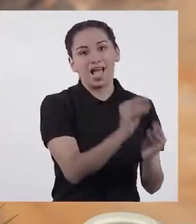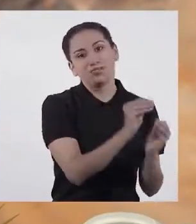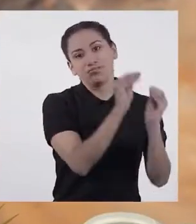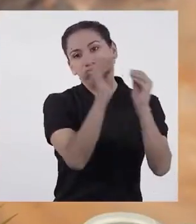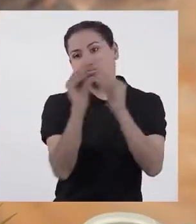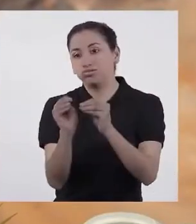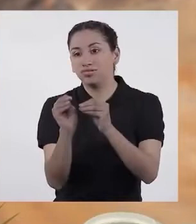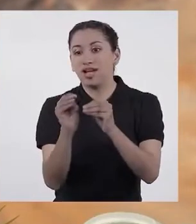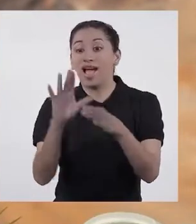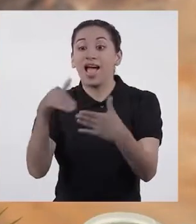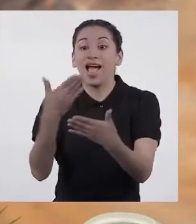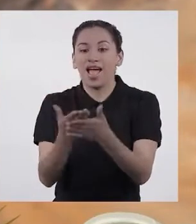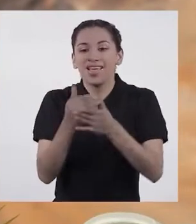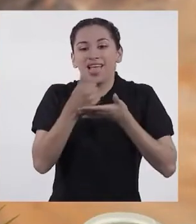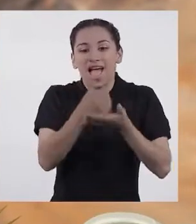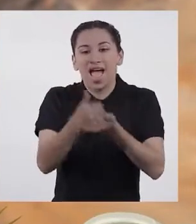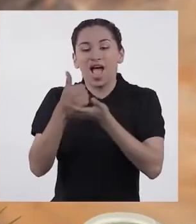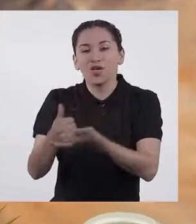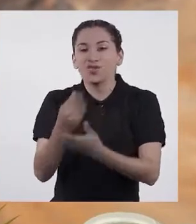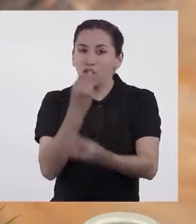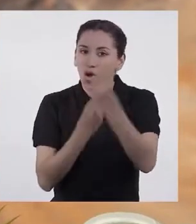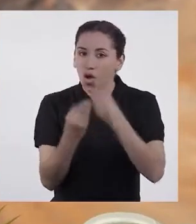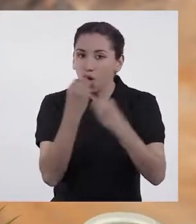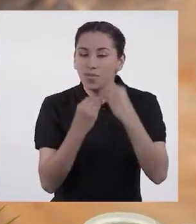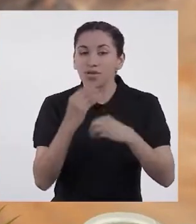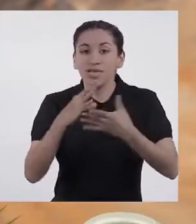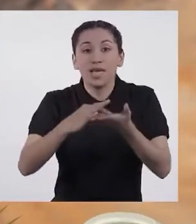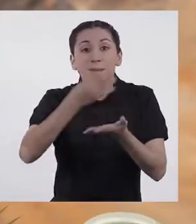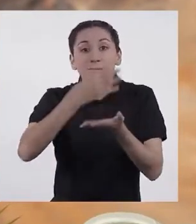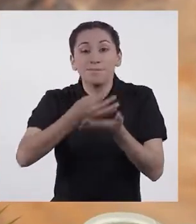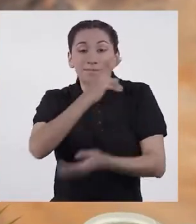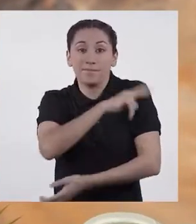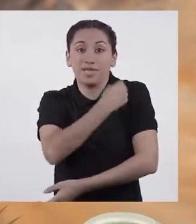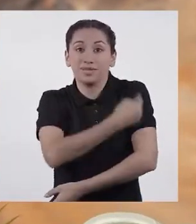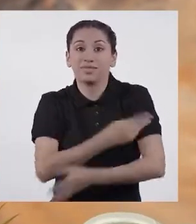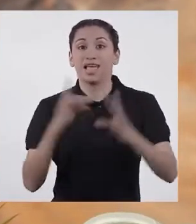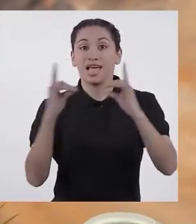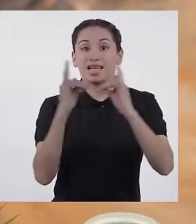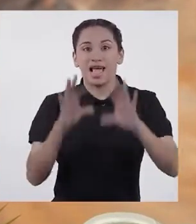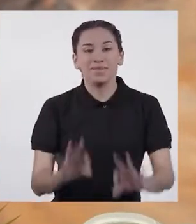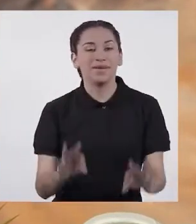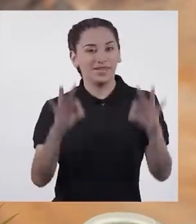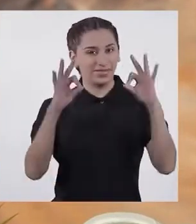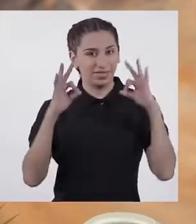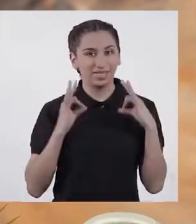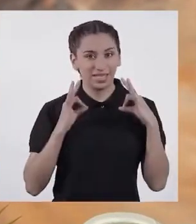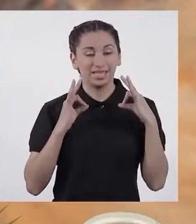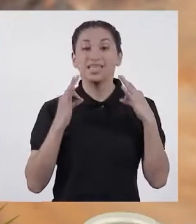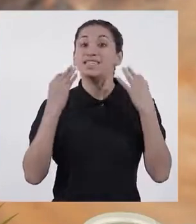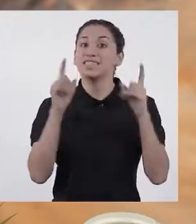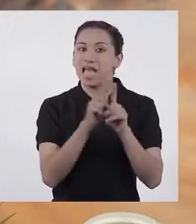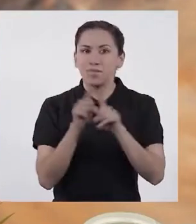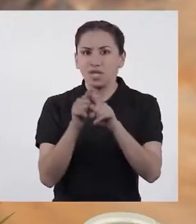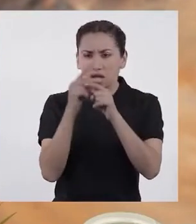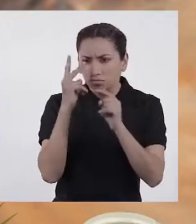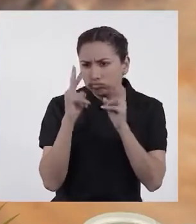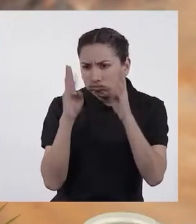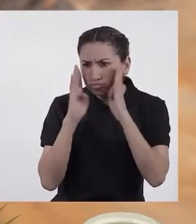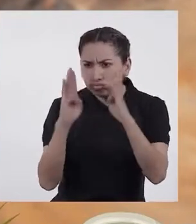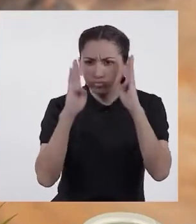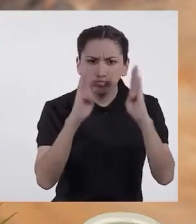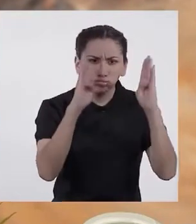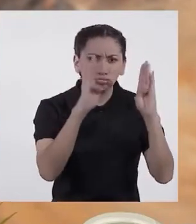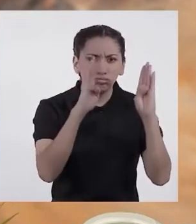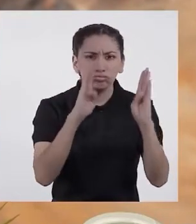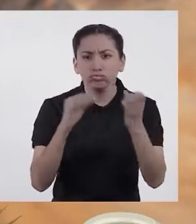ayudó a los afectados con víveres, medicinas, camas y mantas. Y está al pendiente de lo